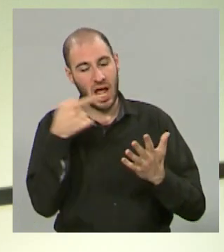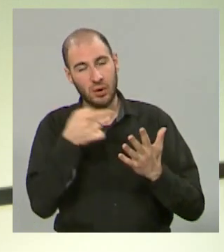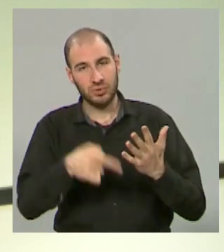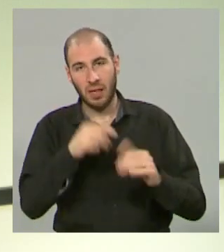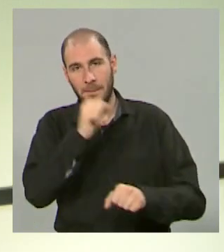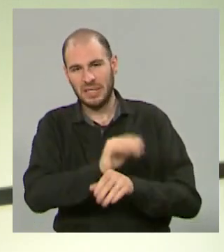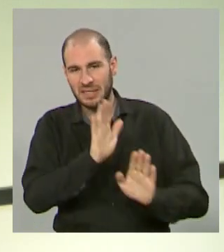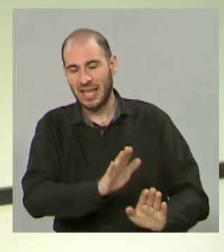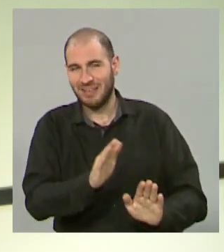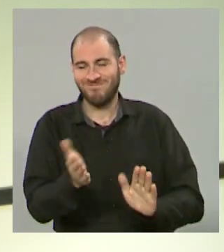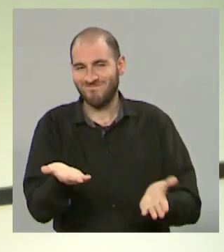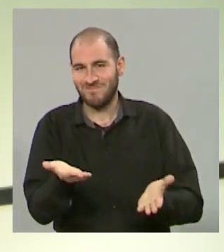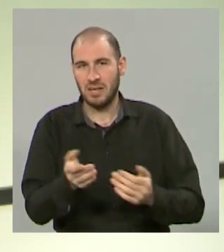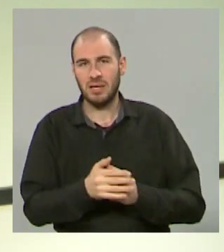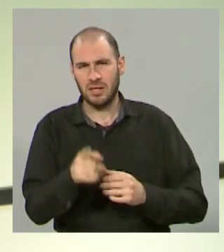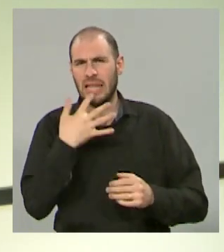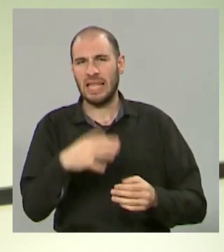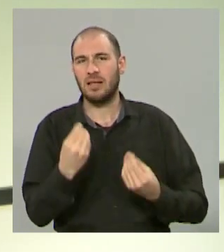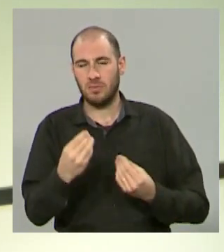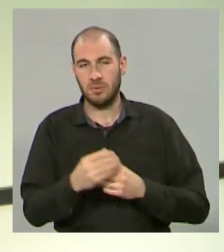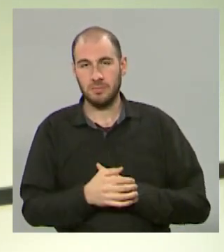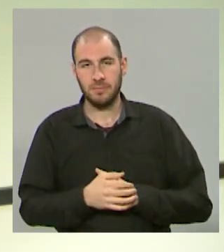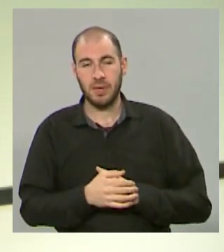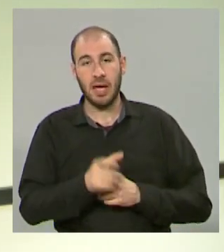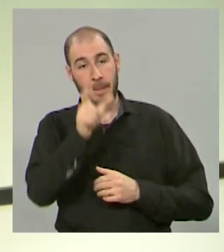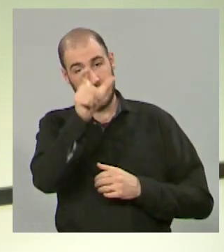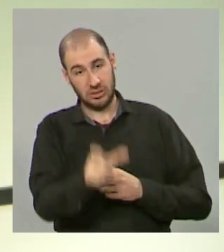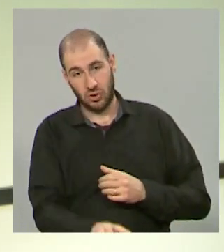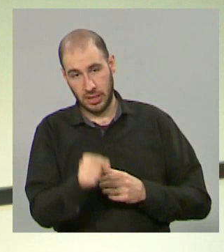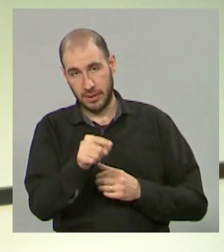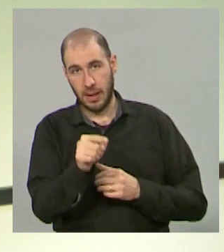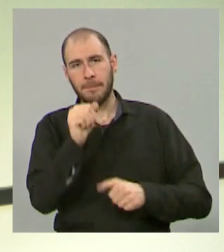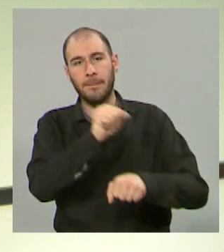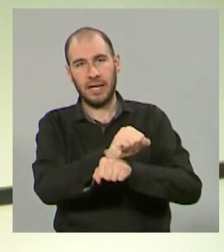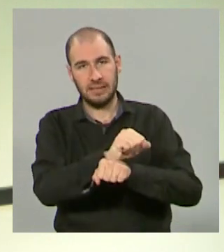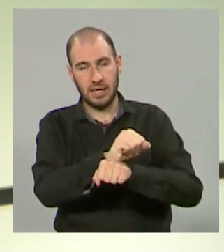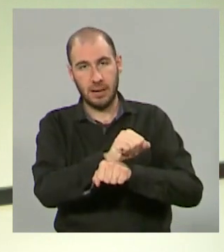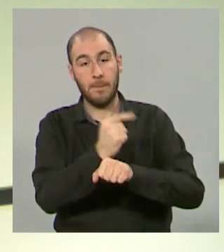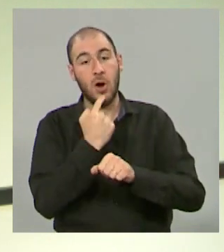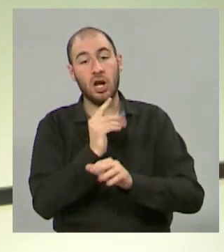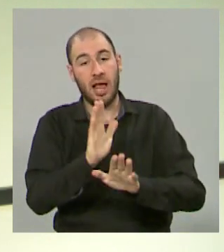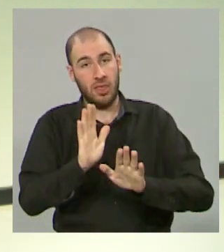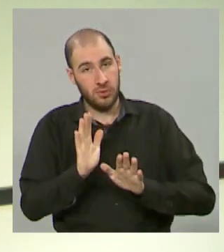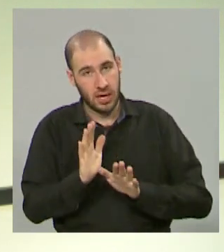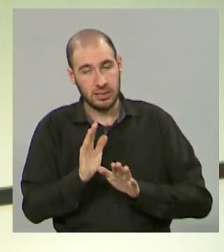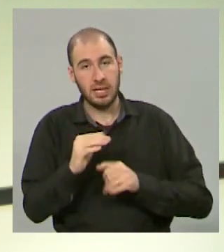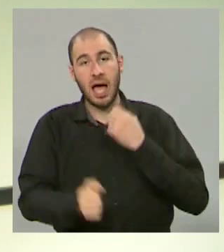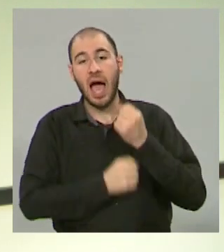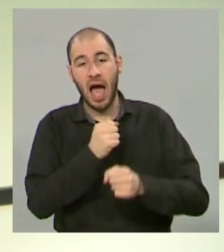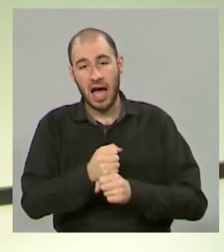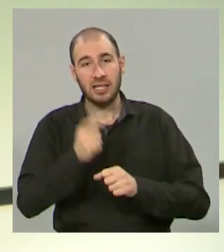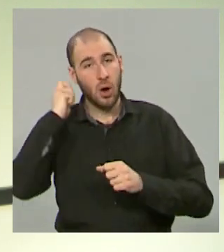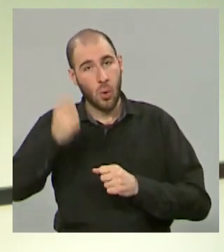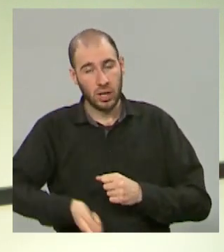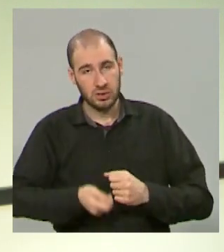sigan detenidos. Uh-huh. Para que se entienda, una persona, para estar detenida preventivamente hasta la realización